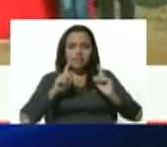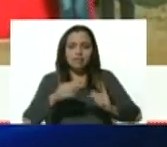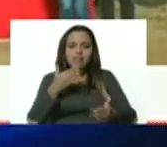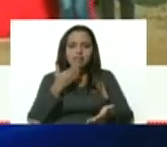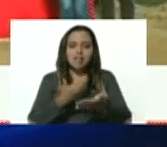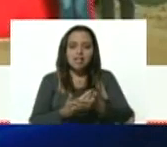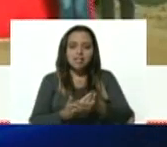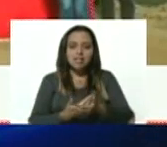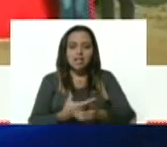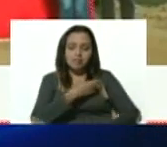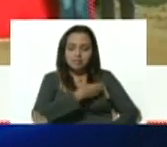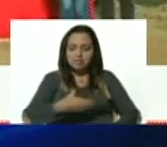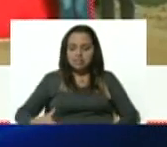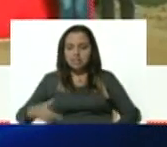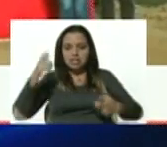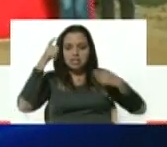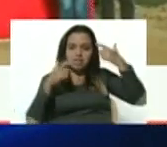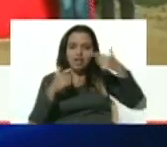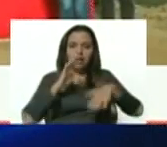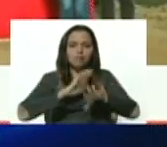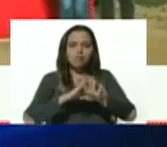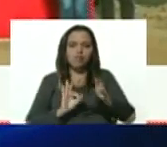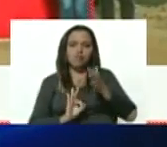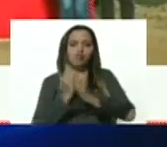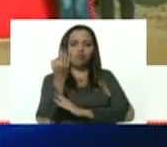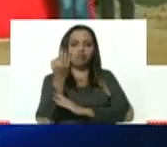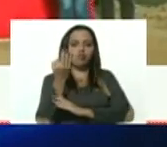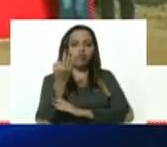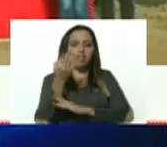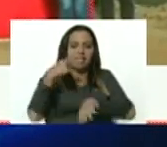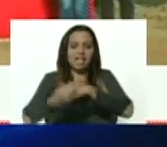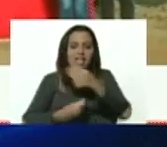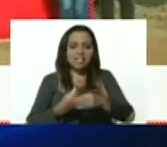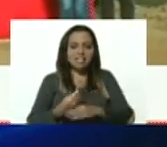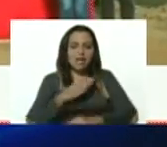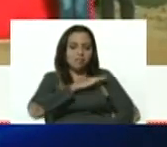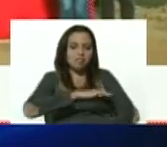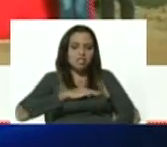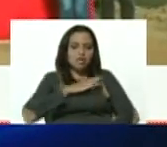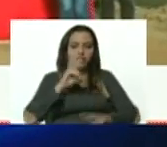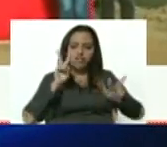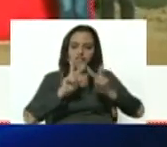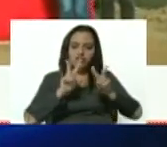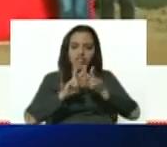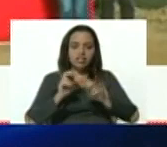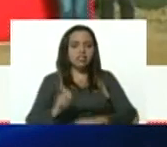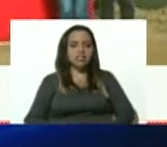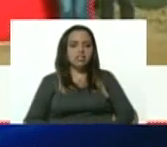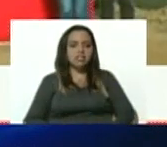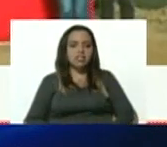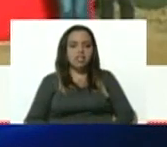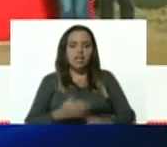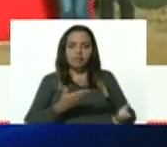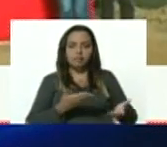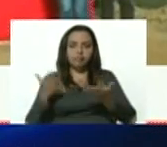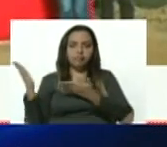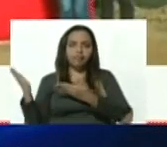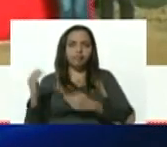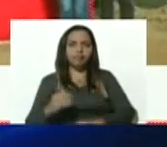gracias a nuestro comandante Chávez por haber fundado y haber creado la gran misión Vivienda Venezuela. Adelante,